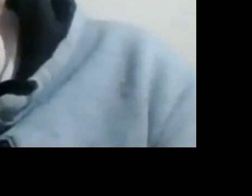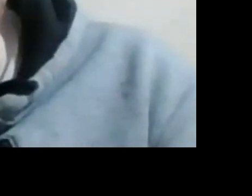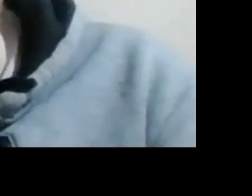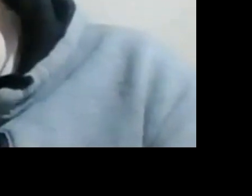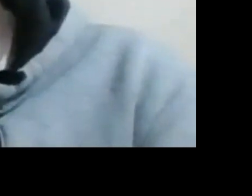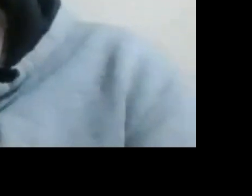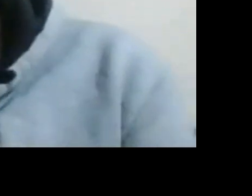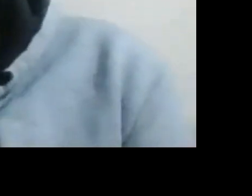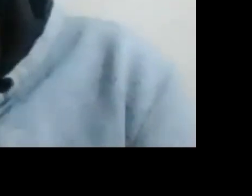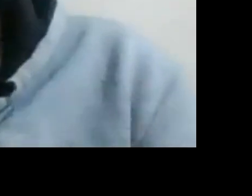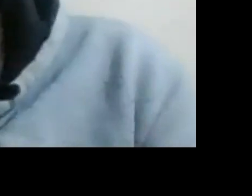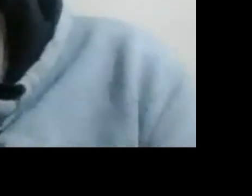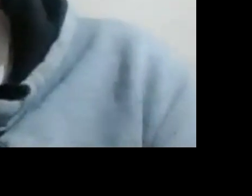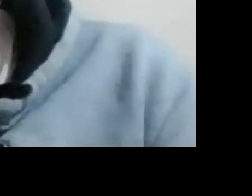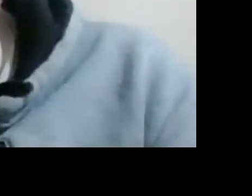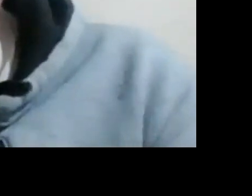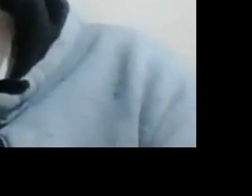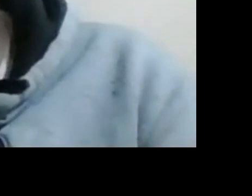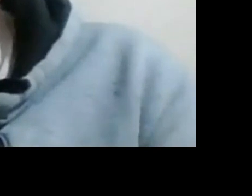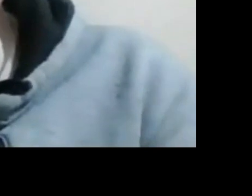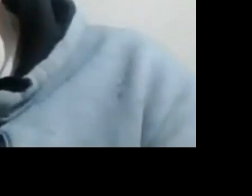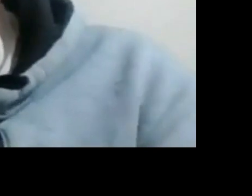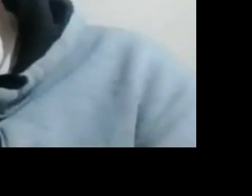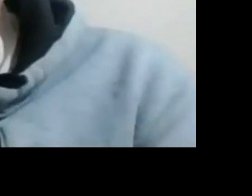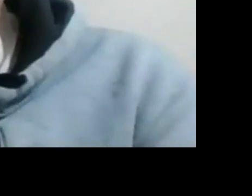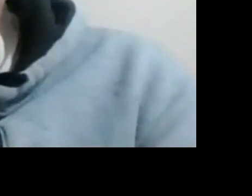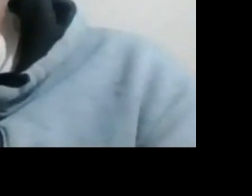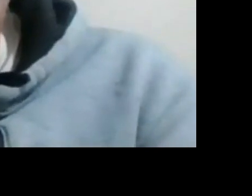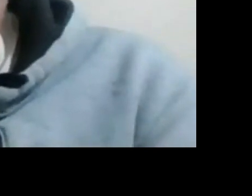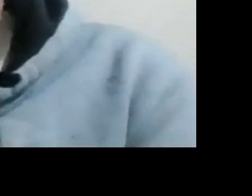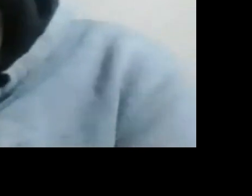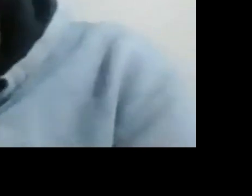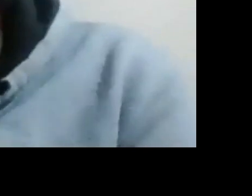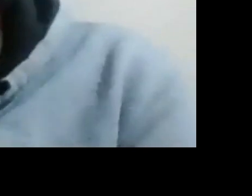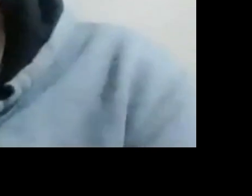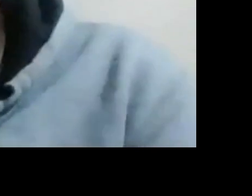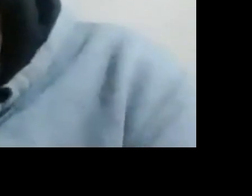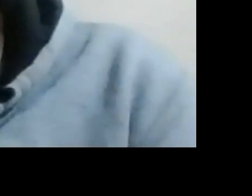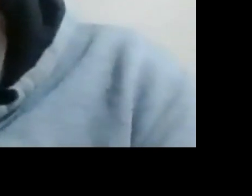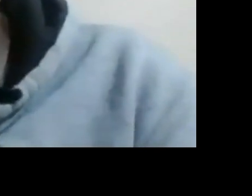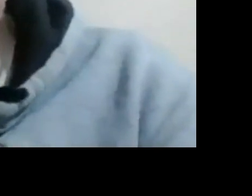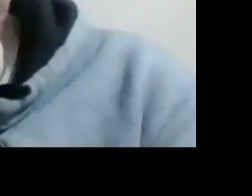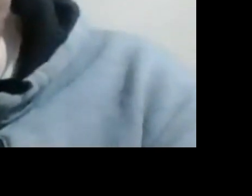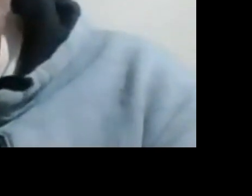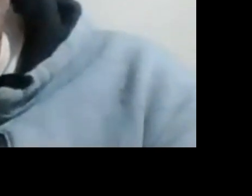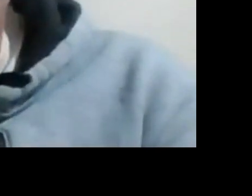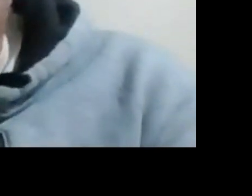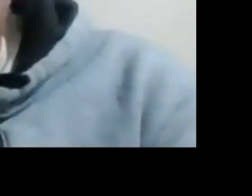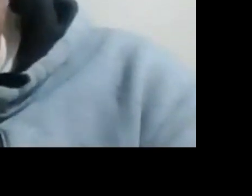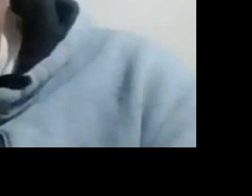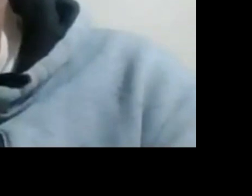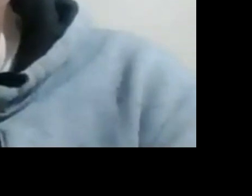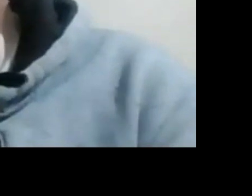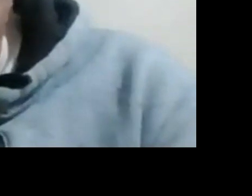y quiere invertir algo? Como uno puede poner en obras que se empiezan a partir de ahora, ¿no es cierto?